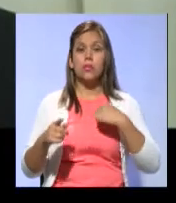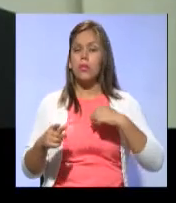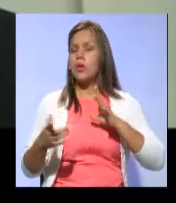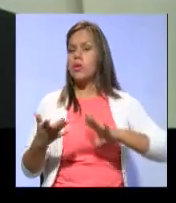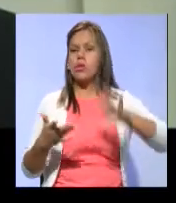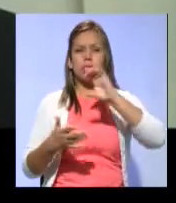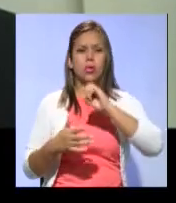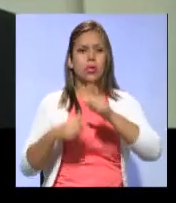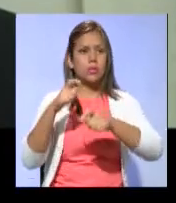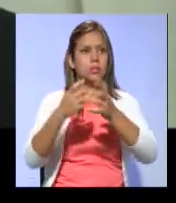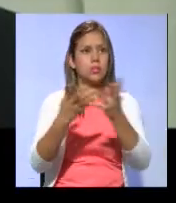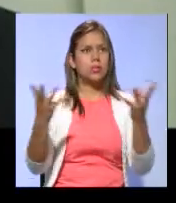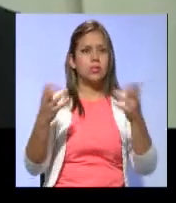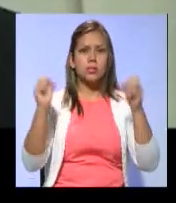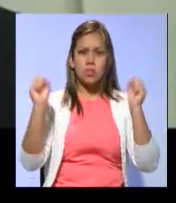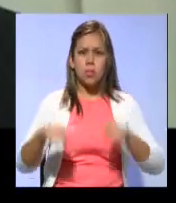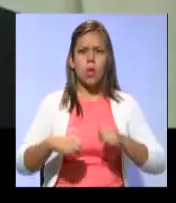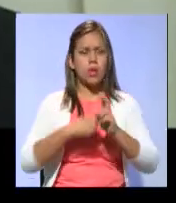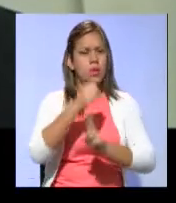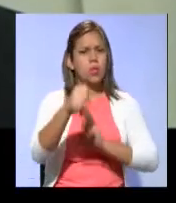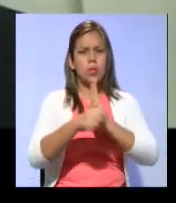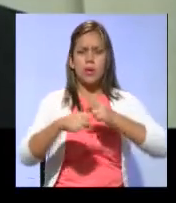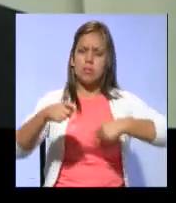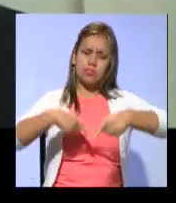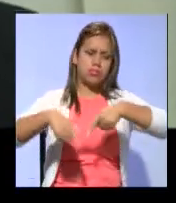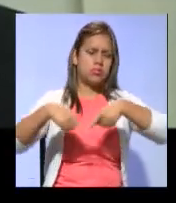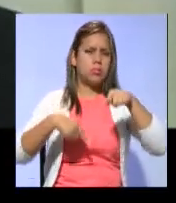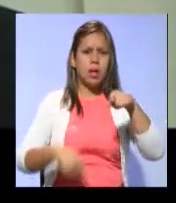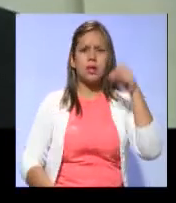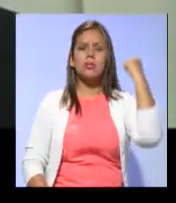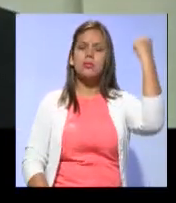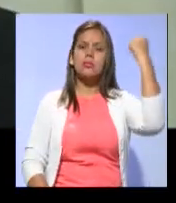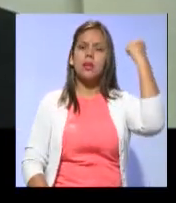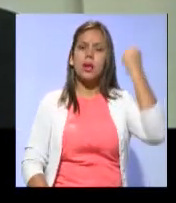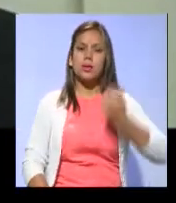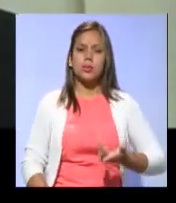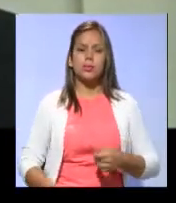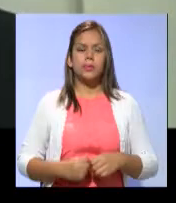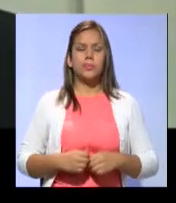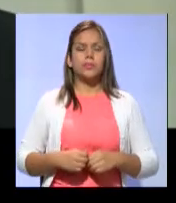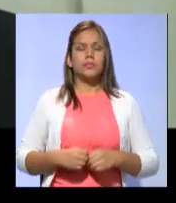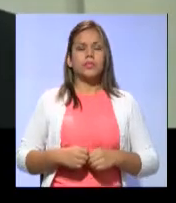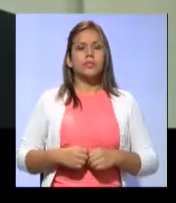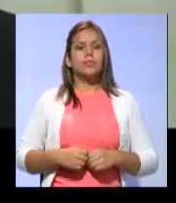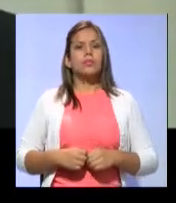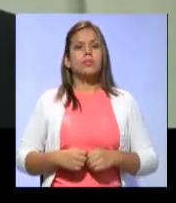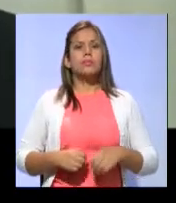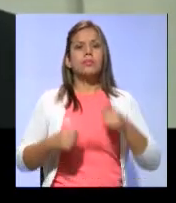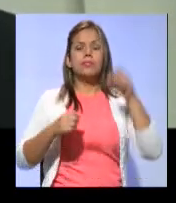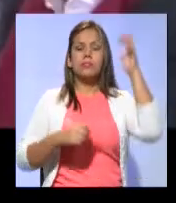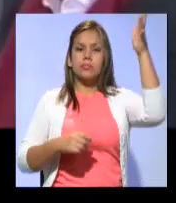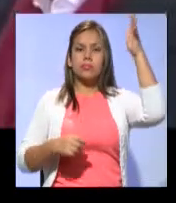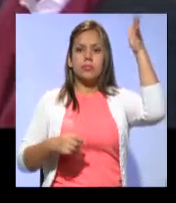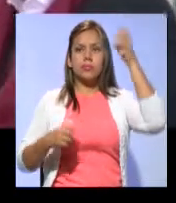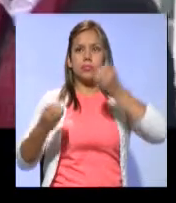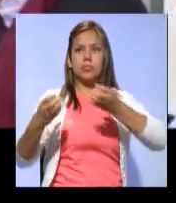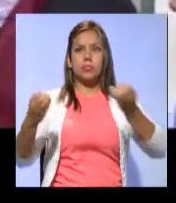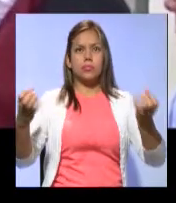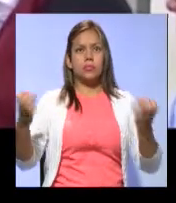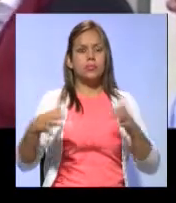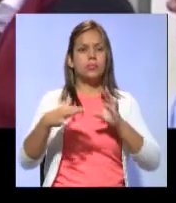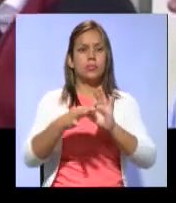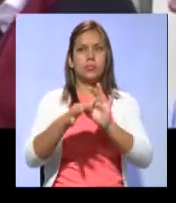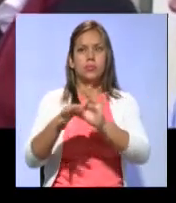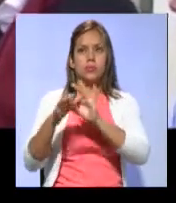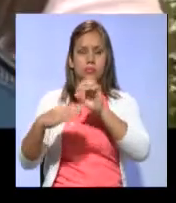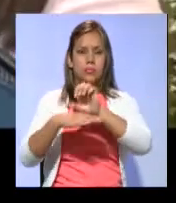humanos pueden estar en cualquier parte del mundo que lo deseen. Ese es un derecho, afirmó el jefe de Estado ecuatoriano en un discurso ante varias decenas de compatriotas